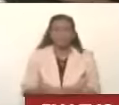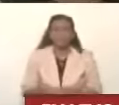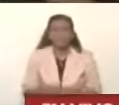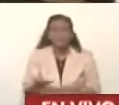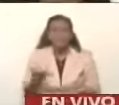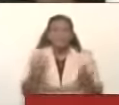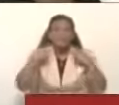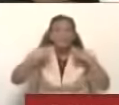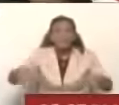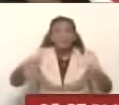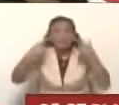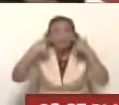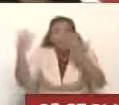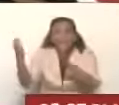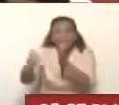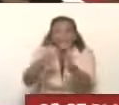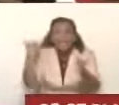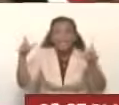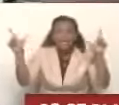la imagen, vale?